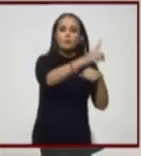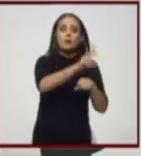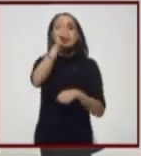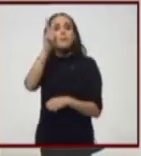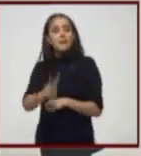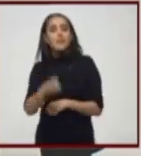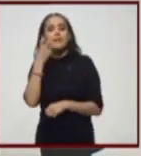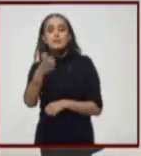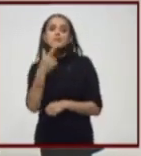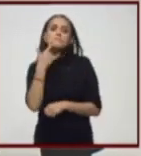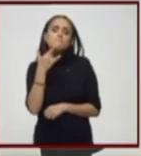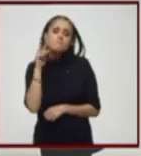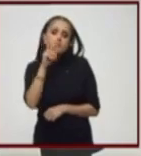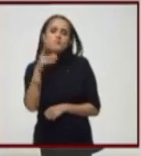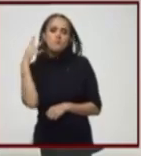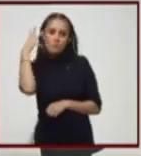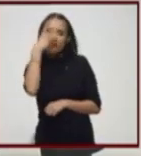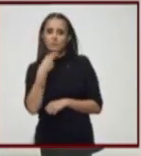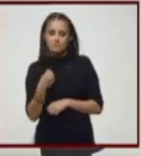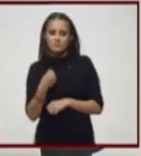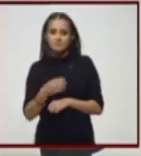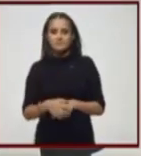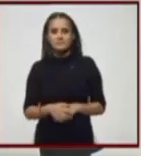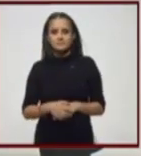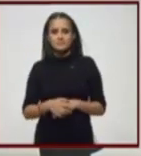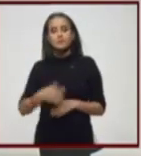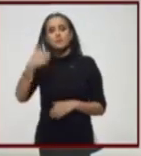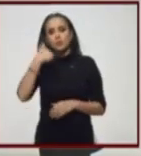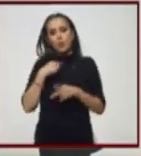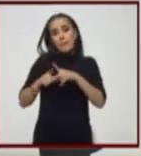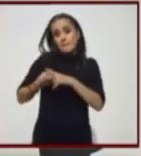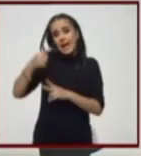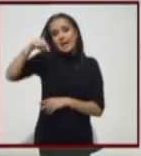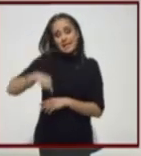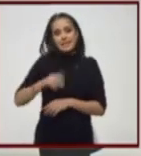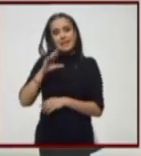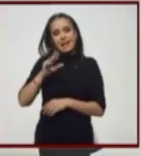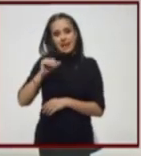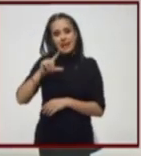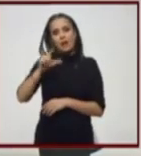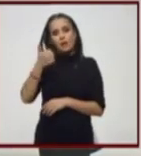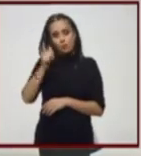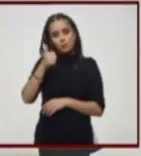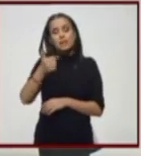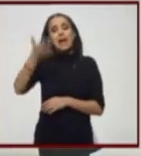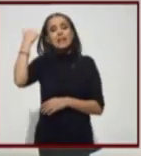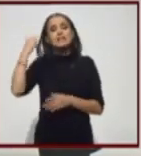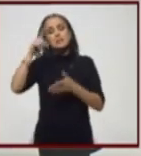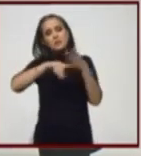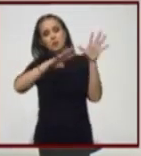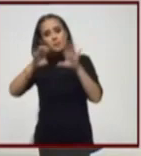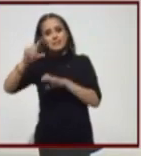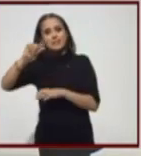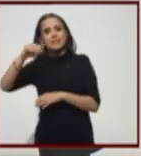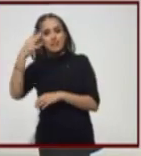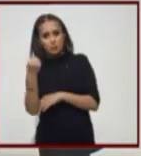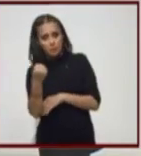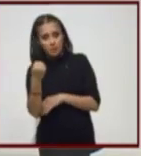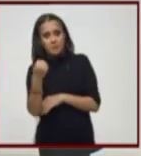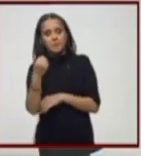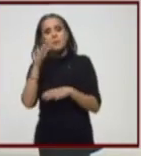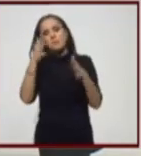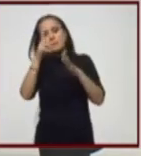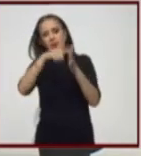una serie un programa bien bonito además de que si lo que empecé en el canal 11 javier digo en el serie 79 haber vivido